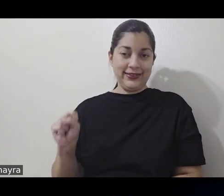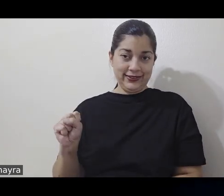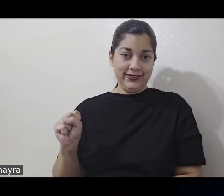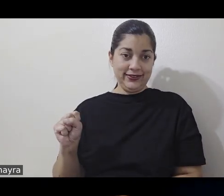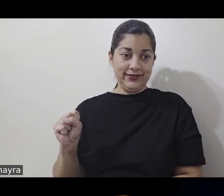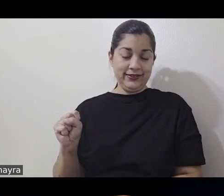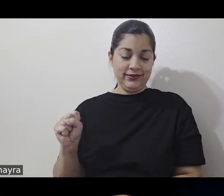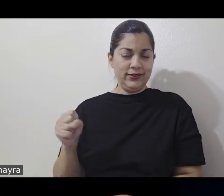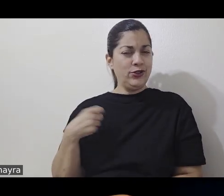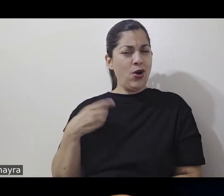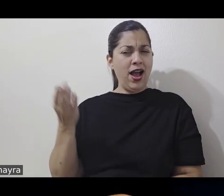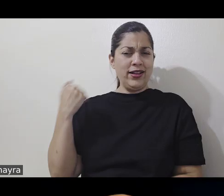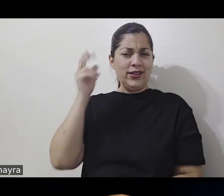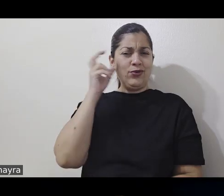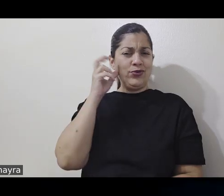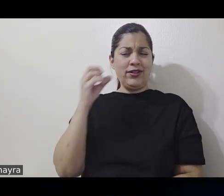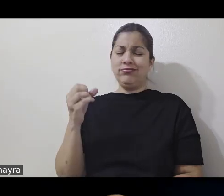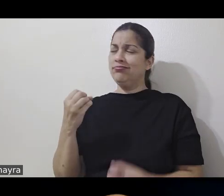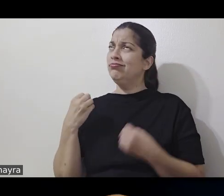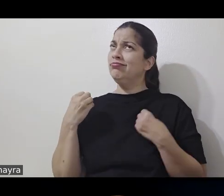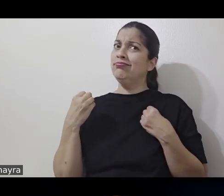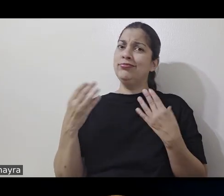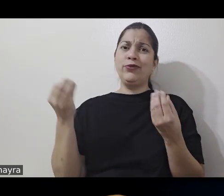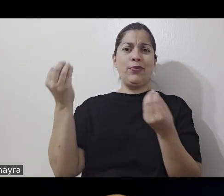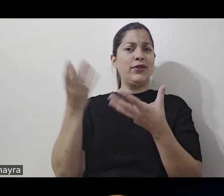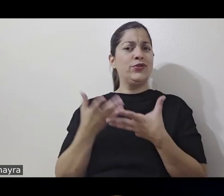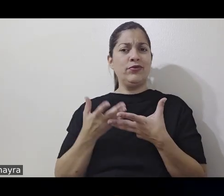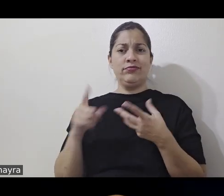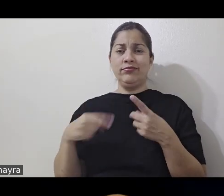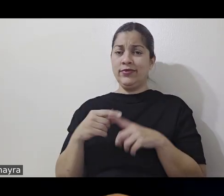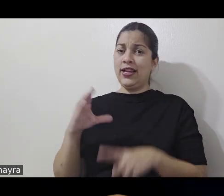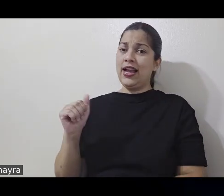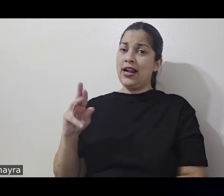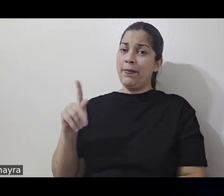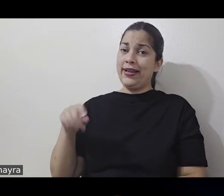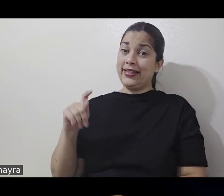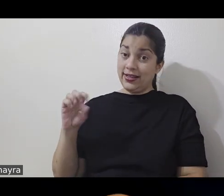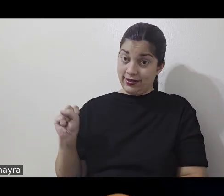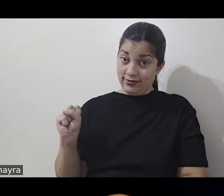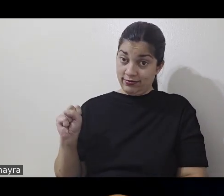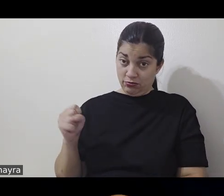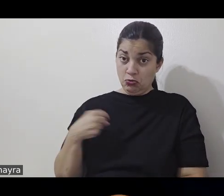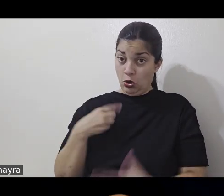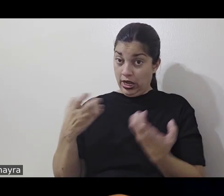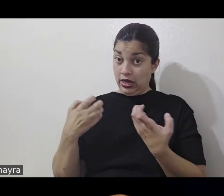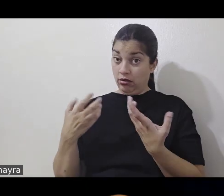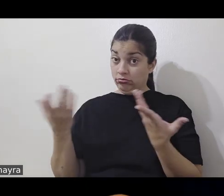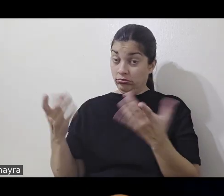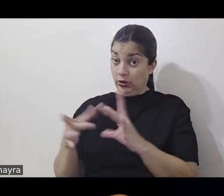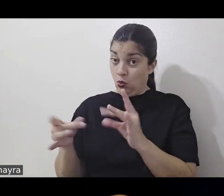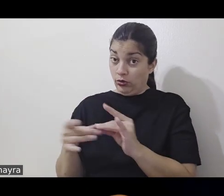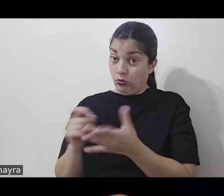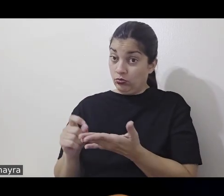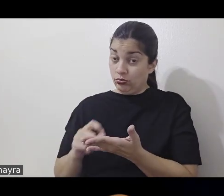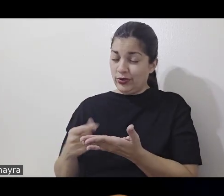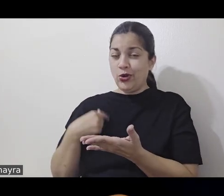había escuchado mucho información sobre las carpetas y busqué también información porque yo quería hacer ese cuento y quería